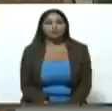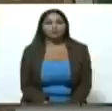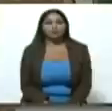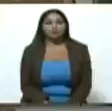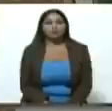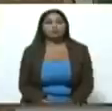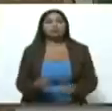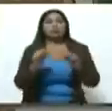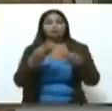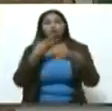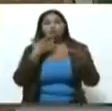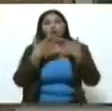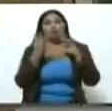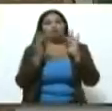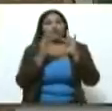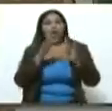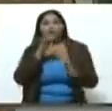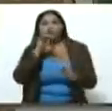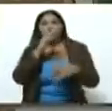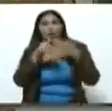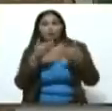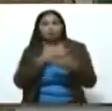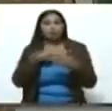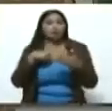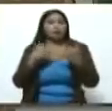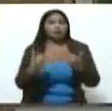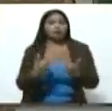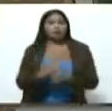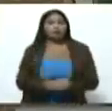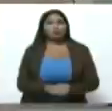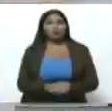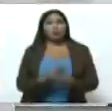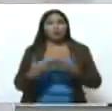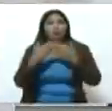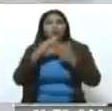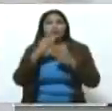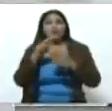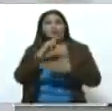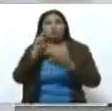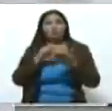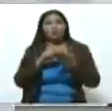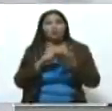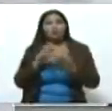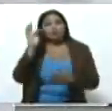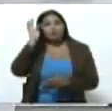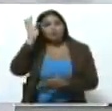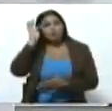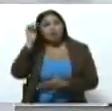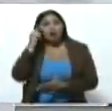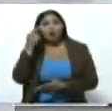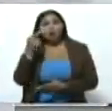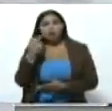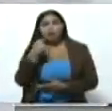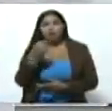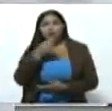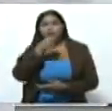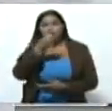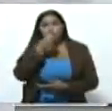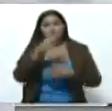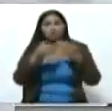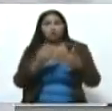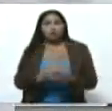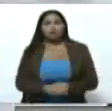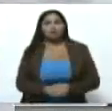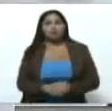Así es, Gemma, gracias por el contacto informativo que establecemos a esta hora desde la Escuela Nacional de Fiscales. De inmediato vamos a escuchar declaraciones